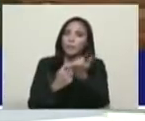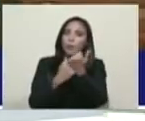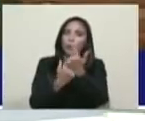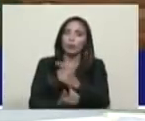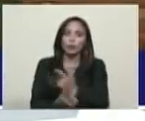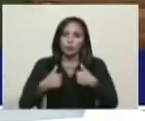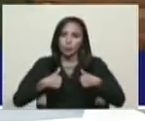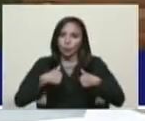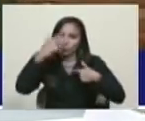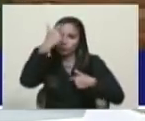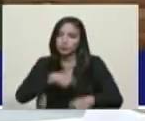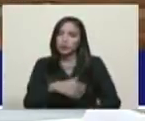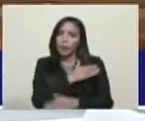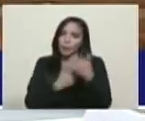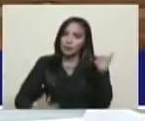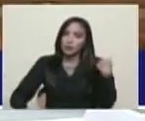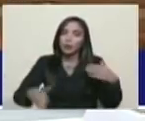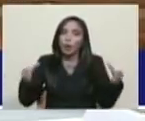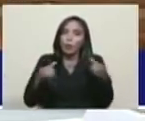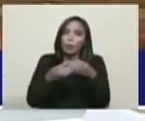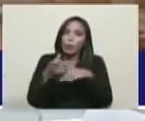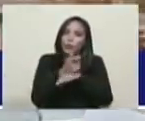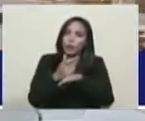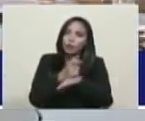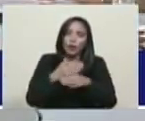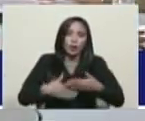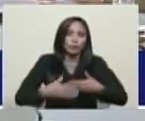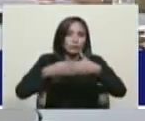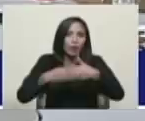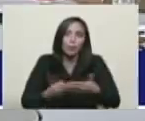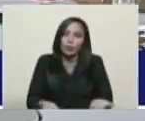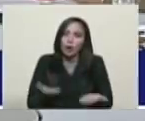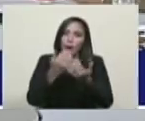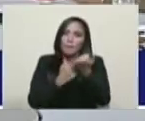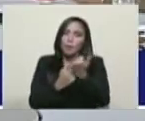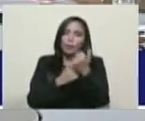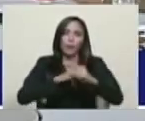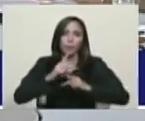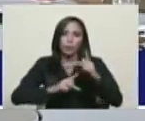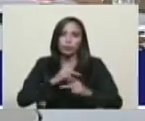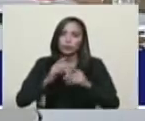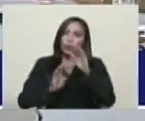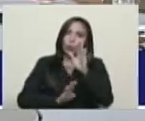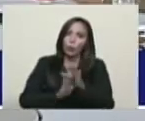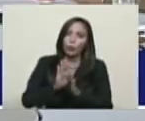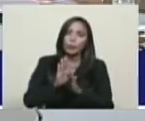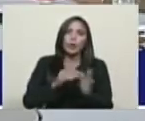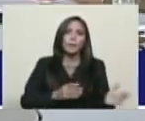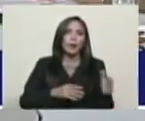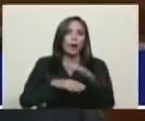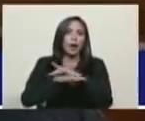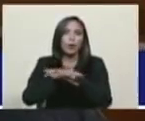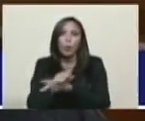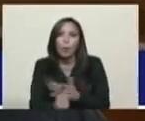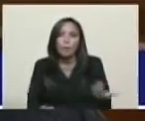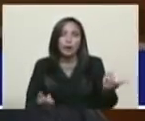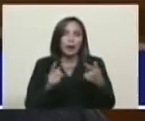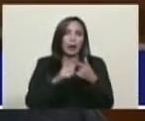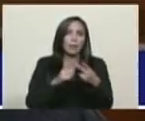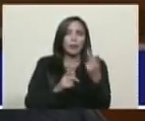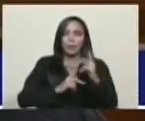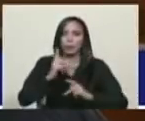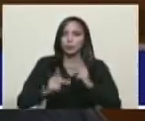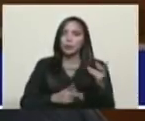un presidente con un equipo de gobierno que te tendemos la mano para producir, para que tengas acceso al crédito, para que